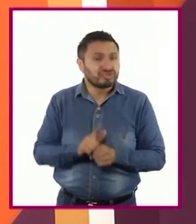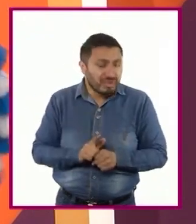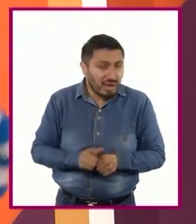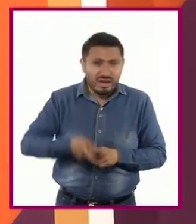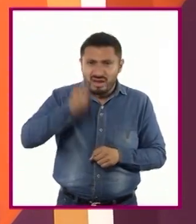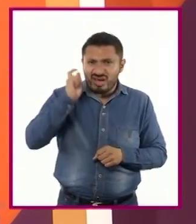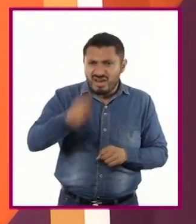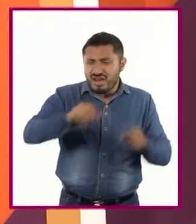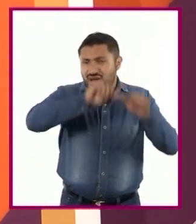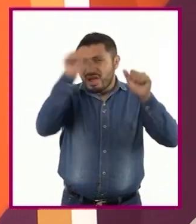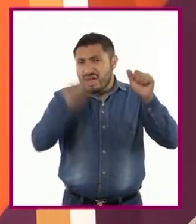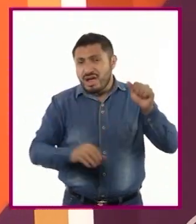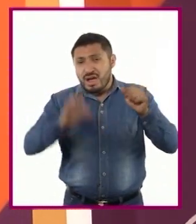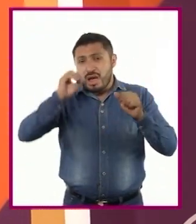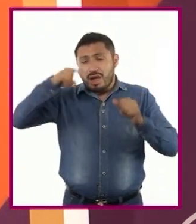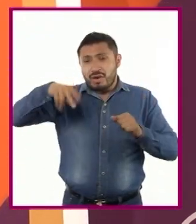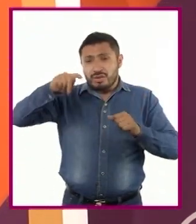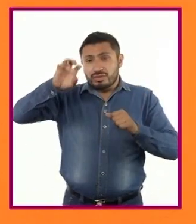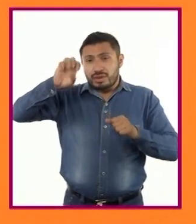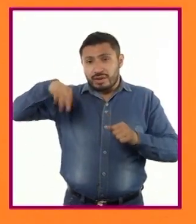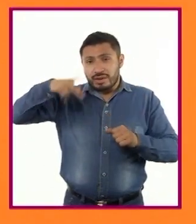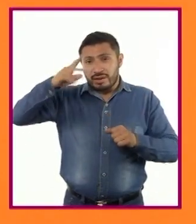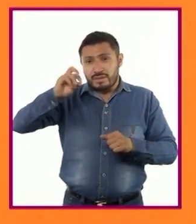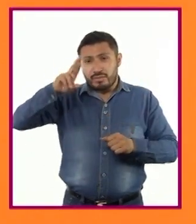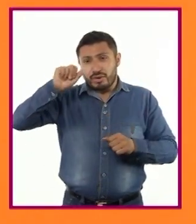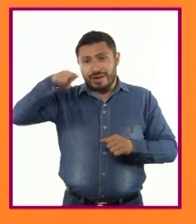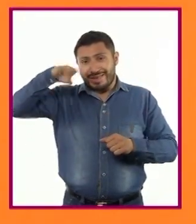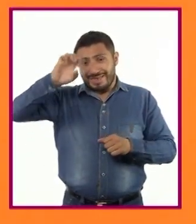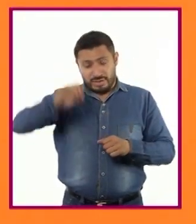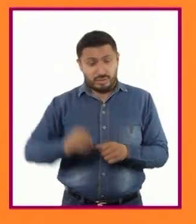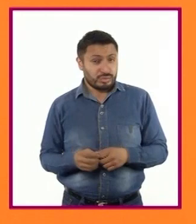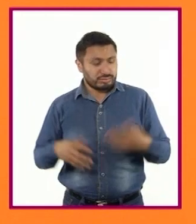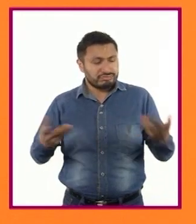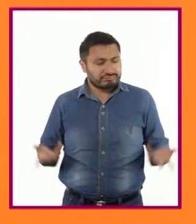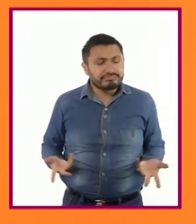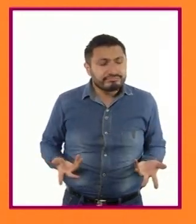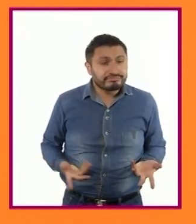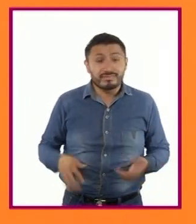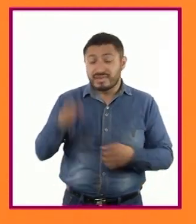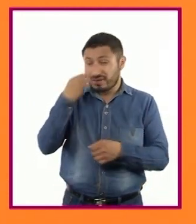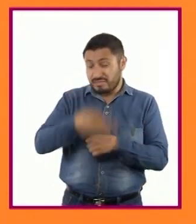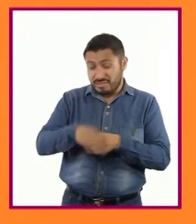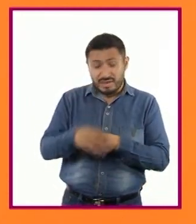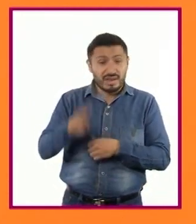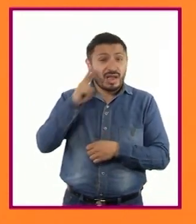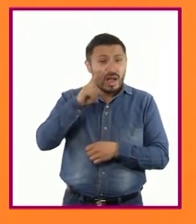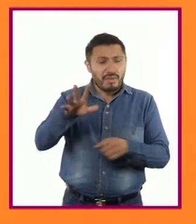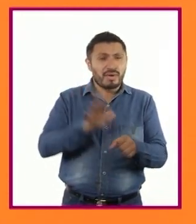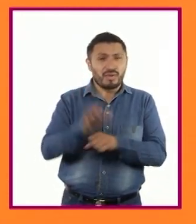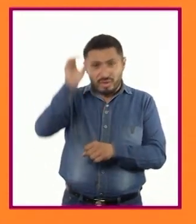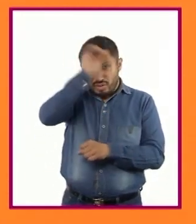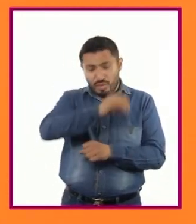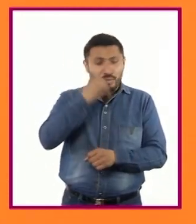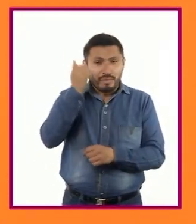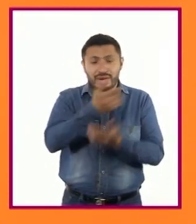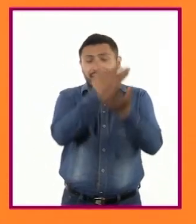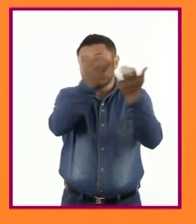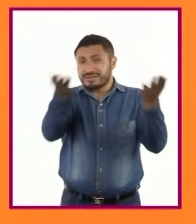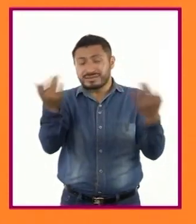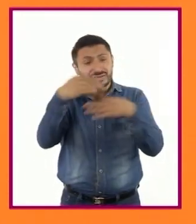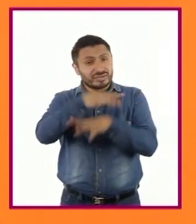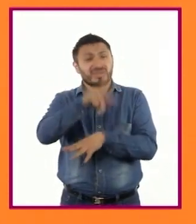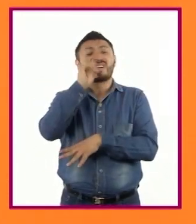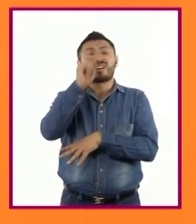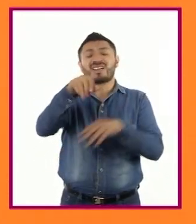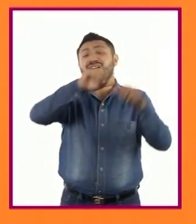es arte contemporáneo? Mientras, vamos a ver qué piensan nuestras alumnas y alumnos acerca de lo